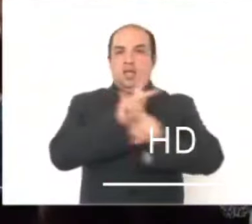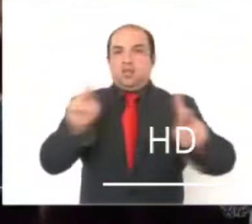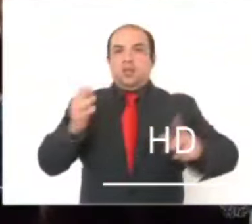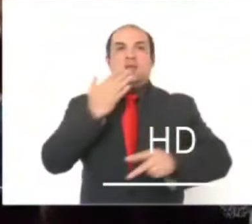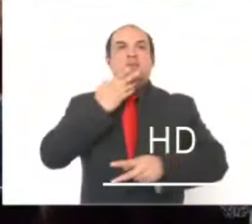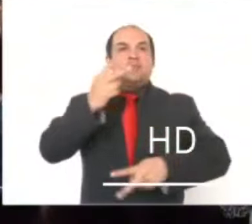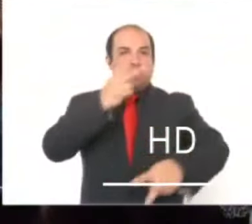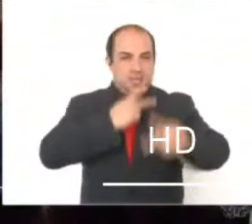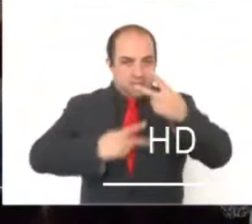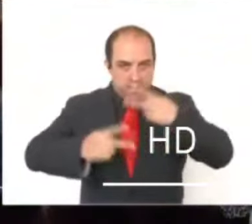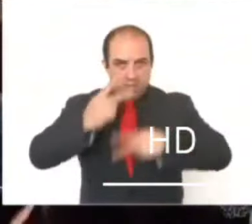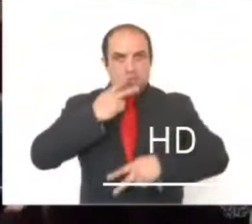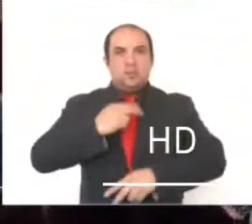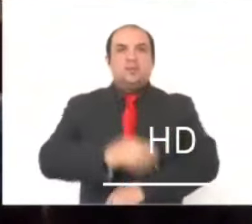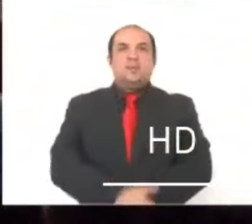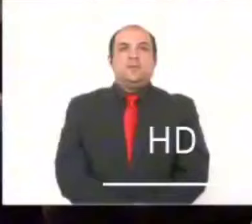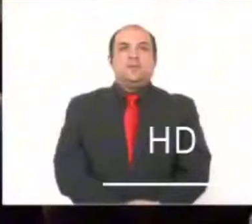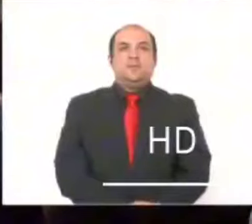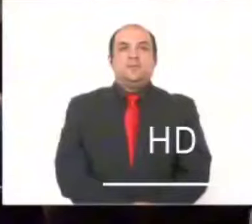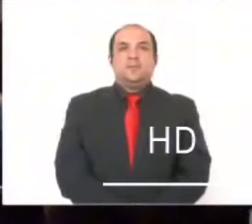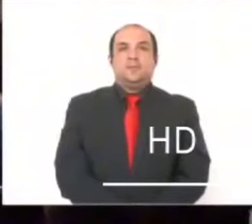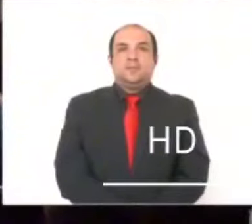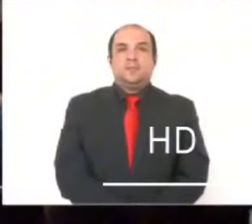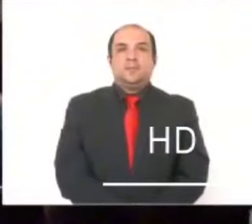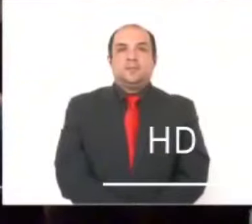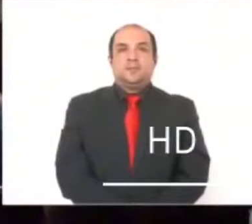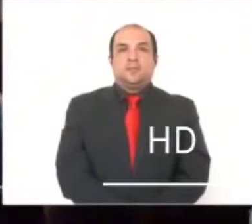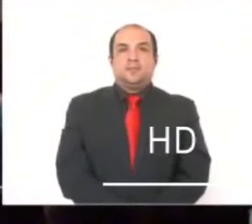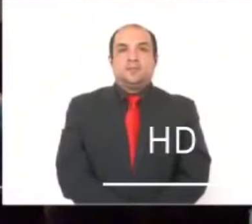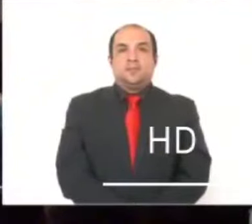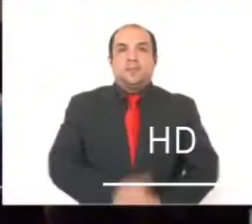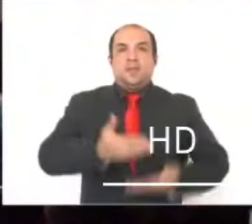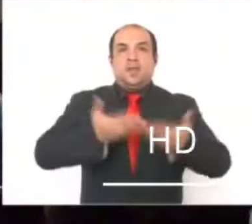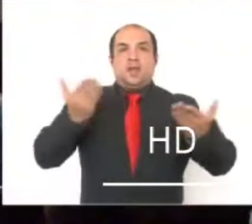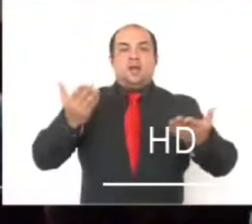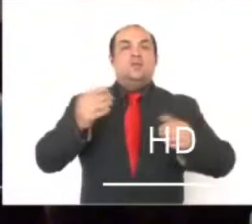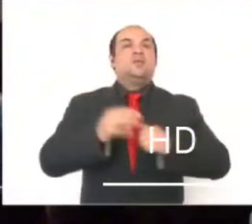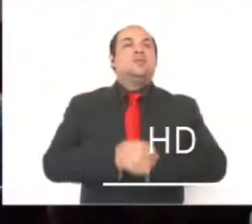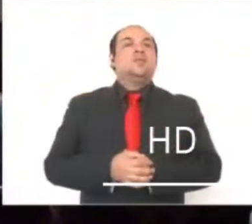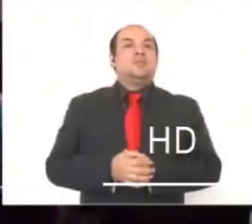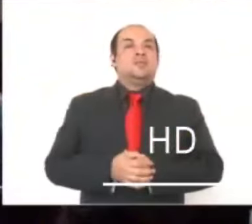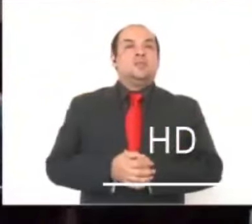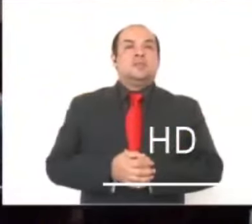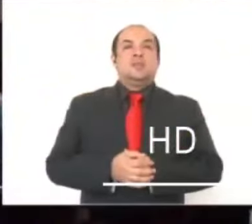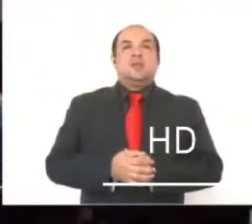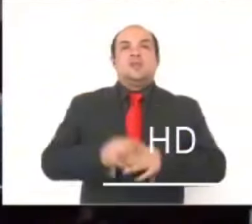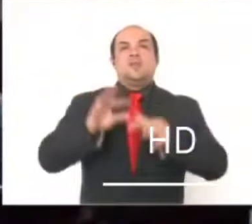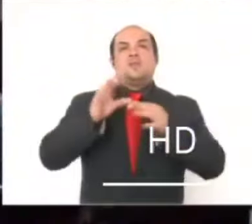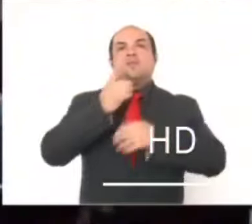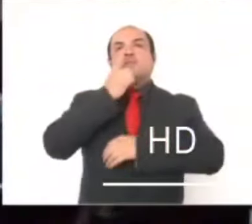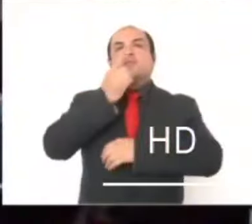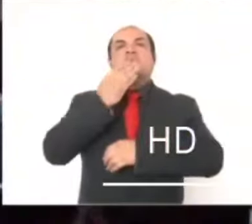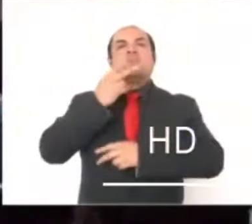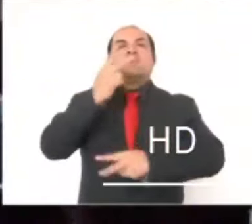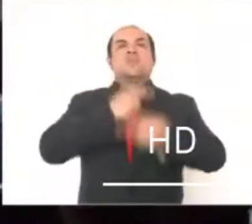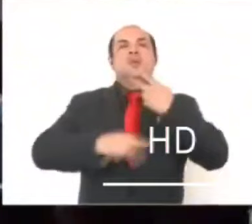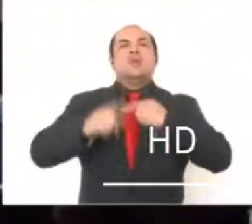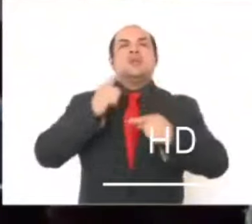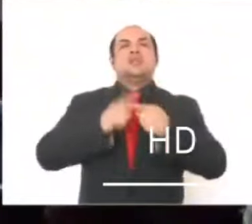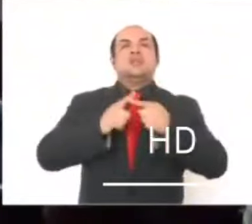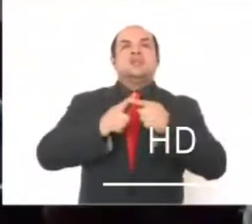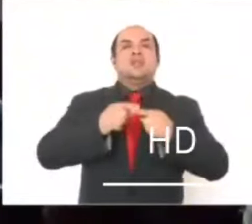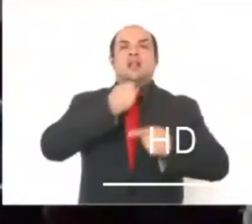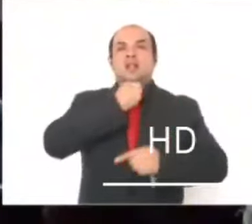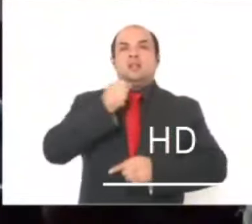bienvenidos. A continuación, para brindar las palabras de bienvenida, cedemos el uso de la voz en los